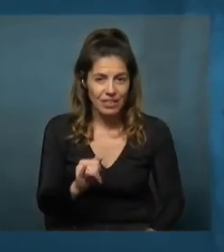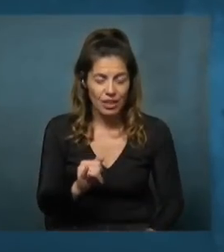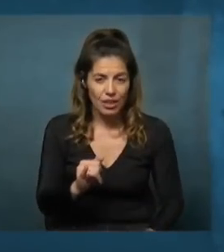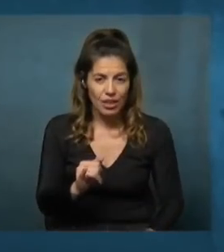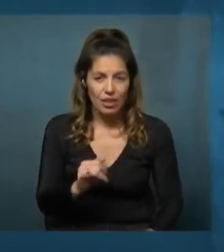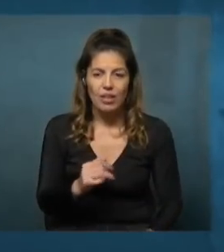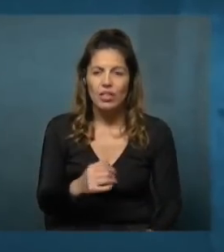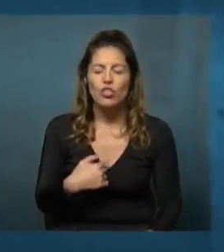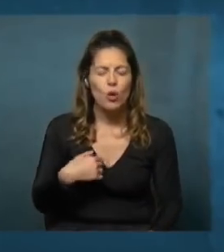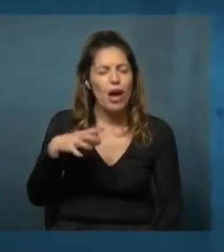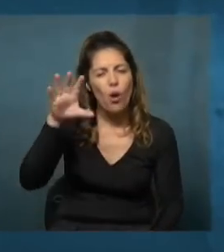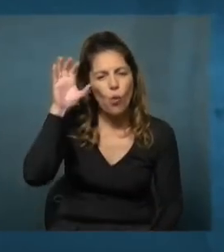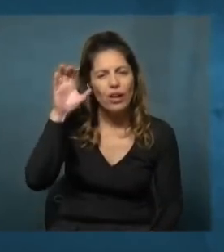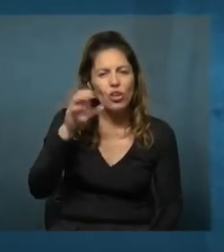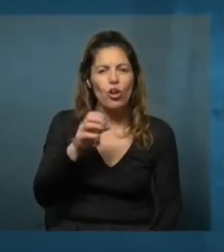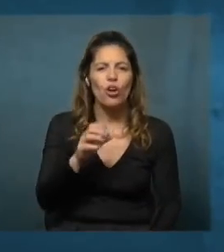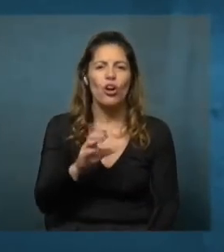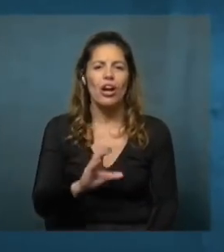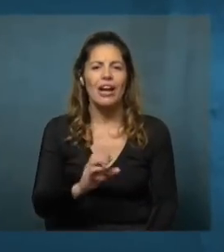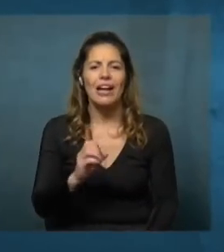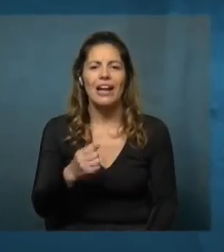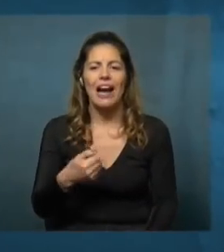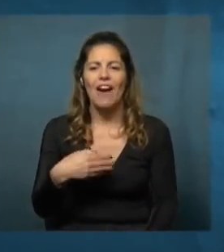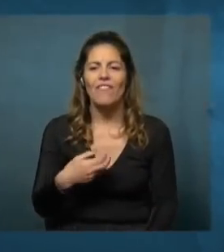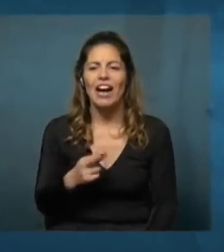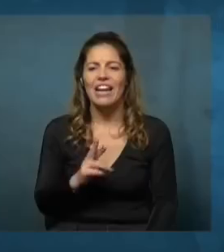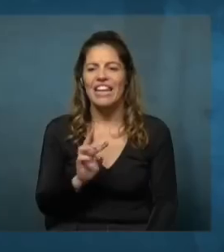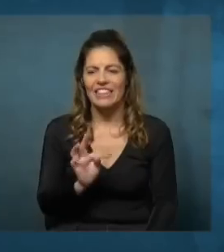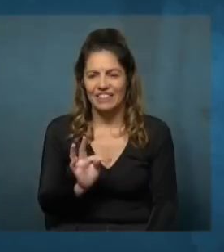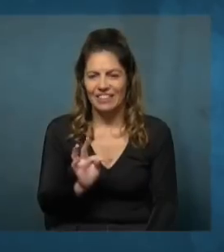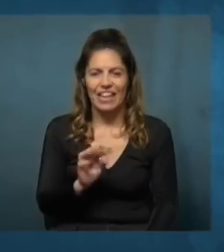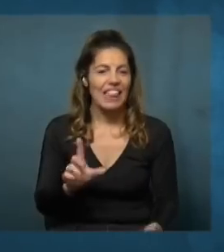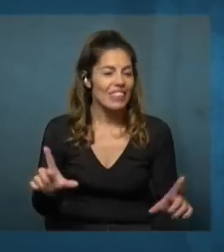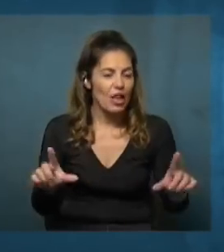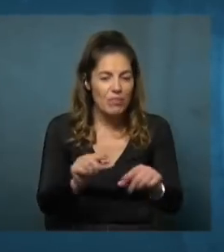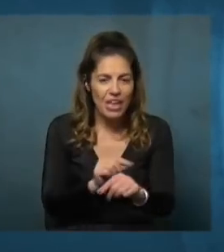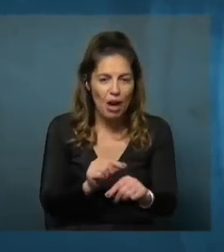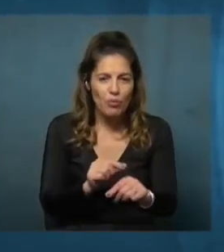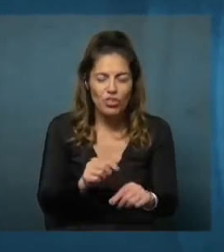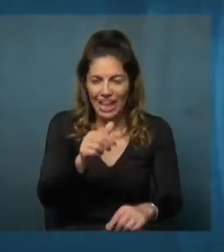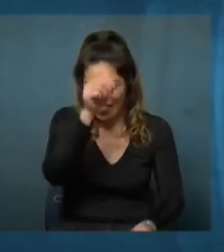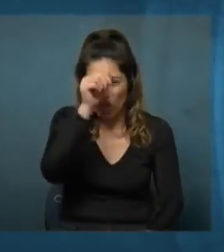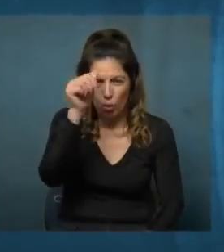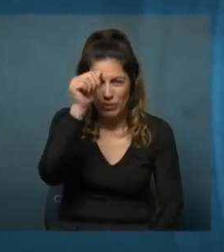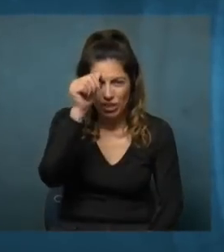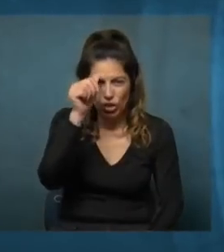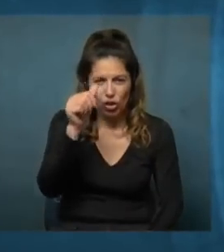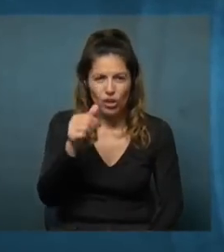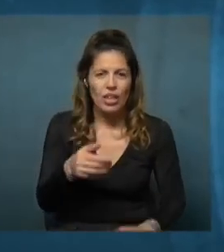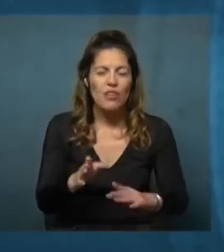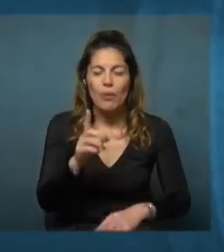obras pero yo me acuerdo que con cabaret también llegaba Terminamos el domingo a Buenos